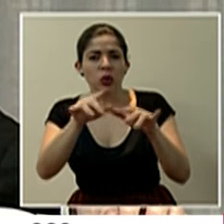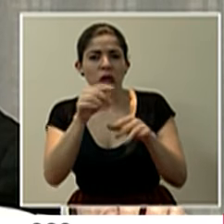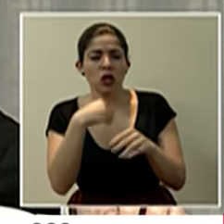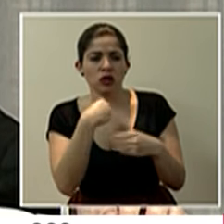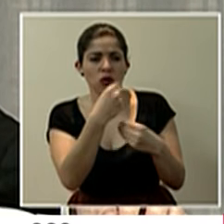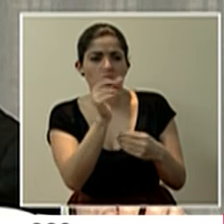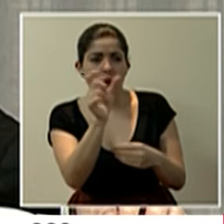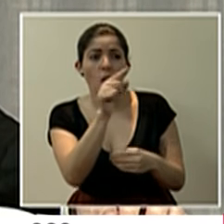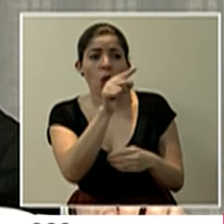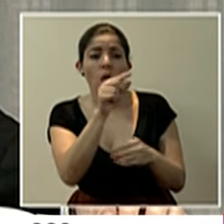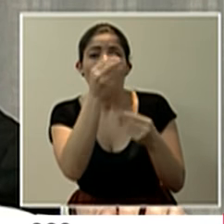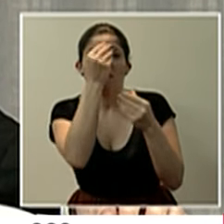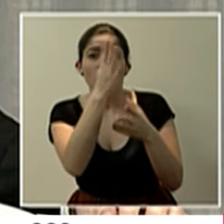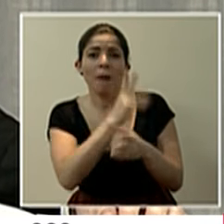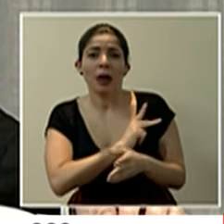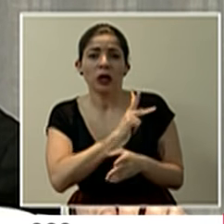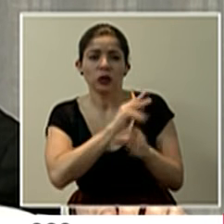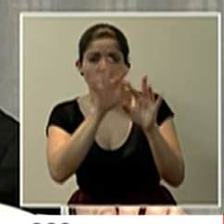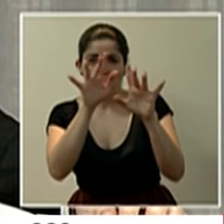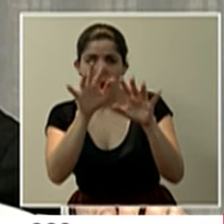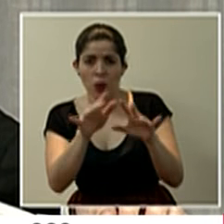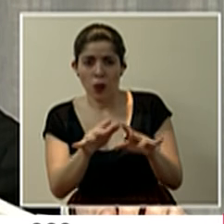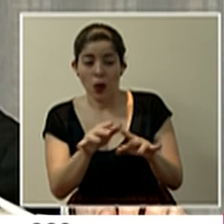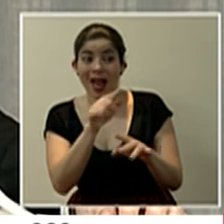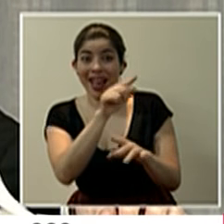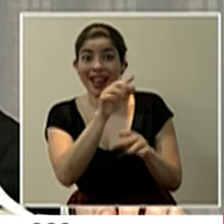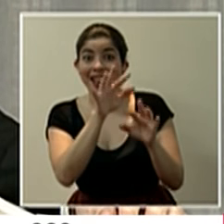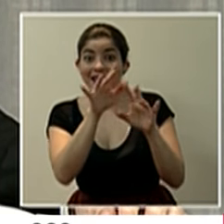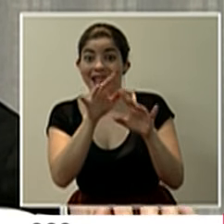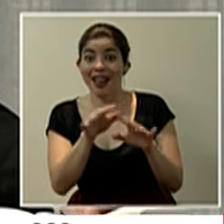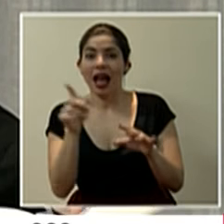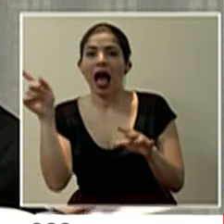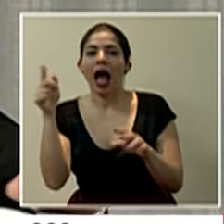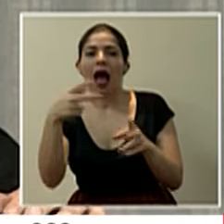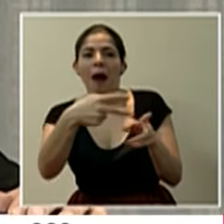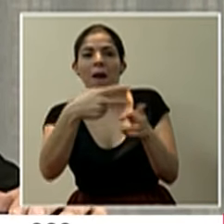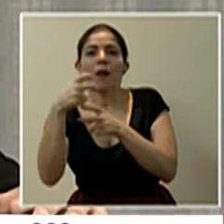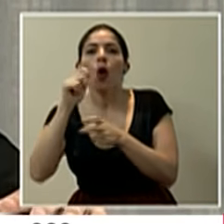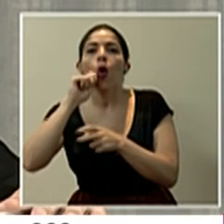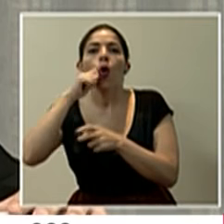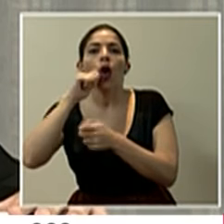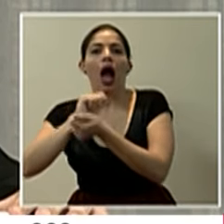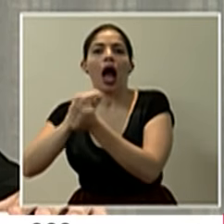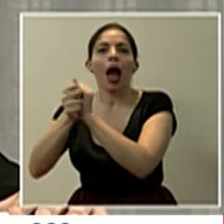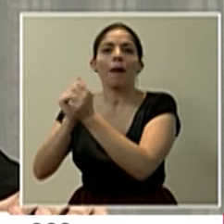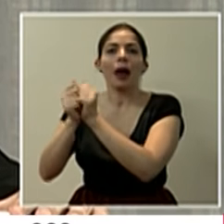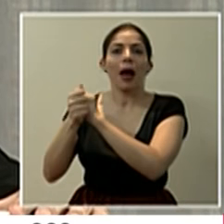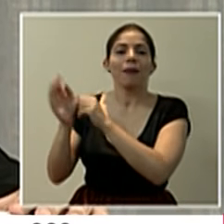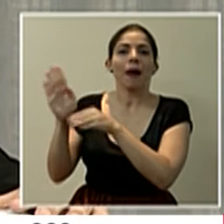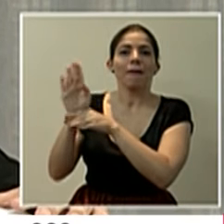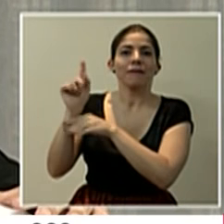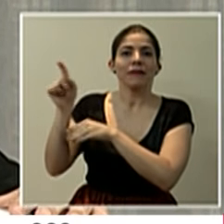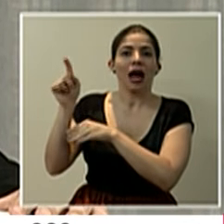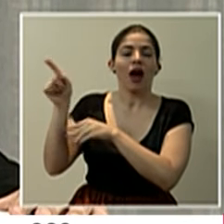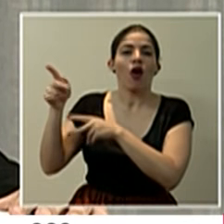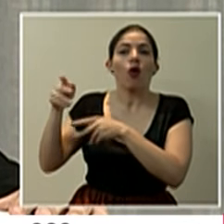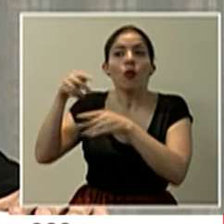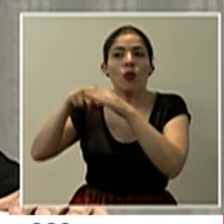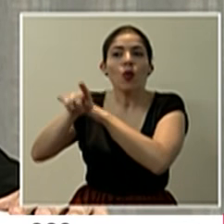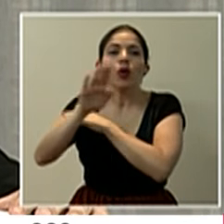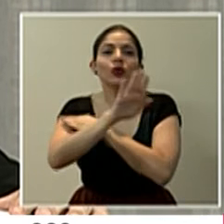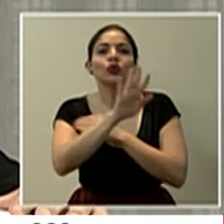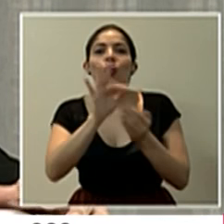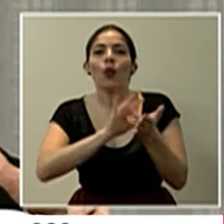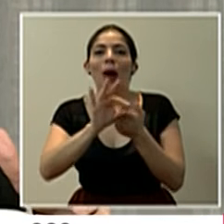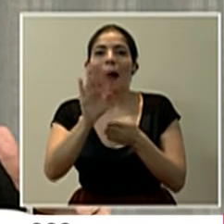de detalles o datos personales, y con estos datos hacen cambios de password y contraseñas en el sistema bancario nacional y acceden a las